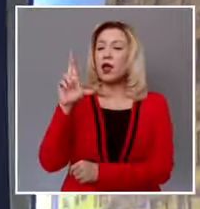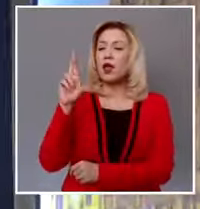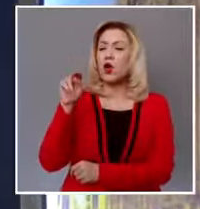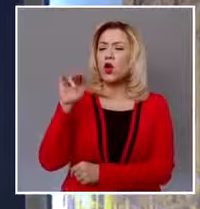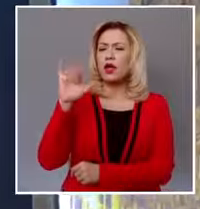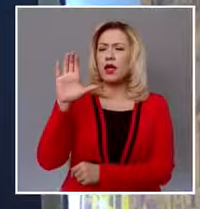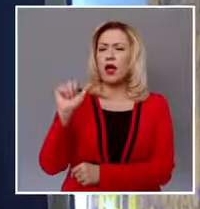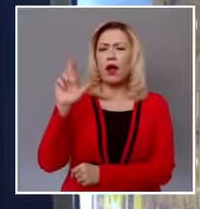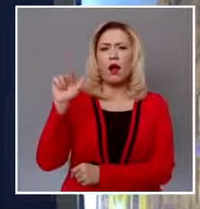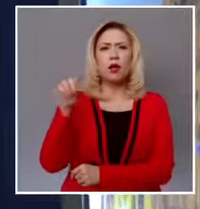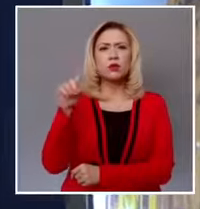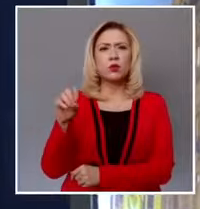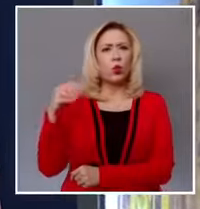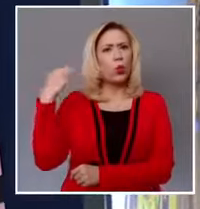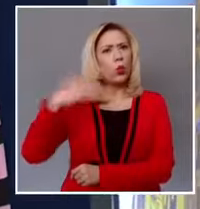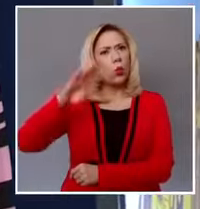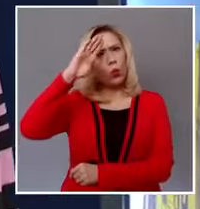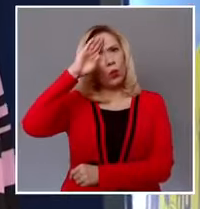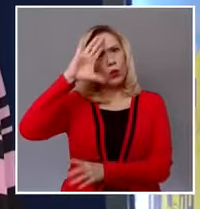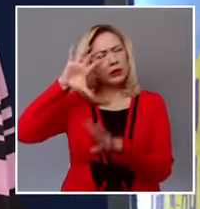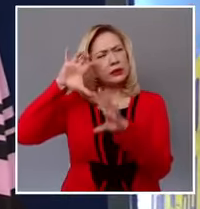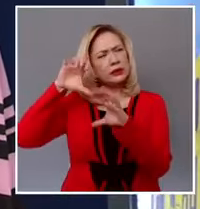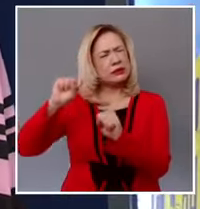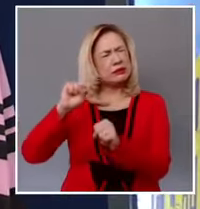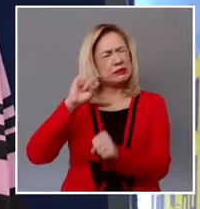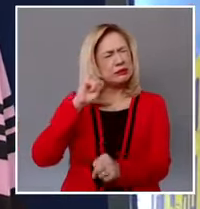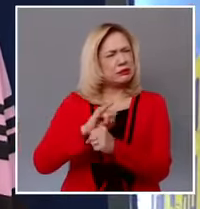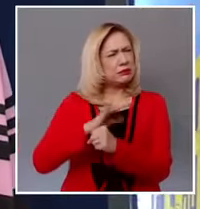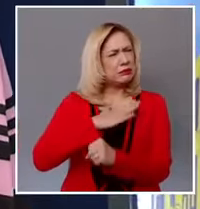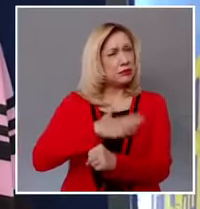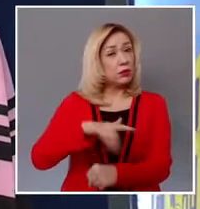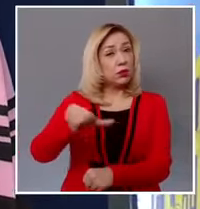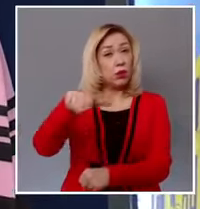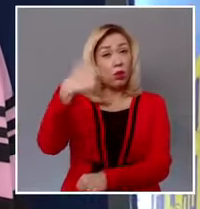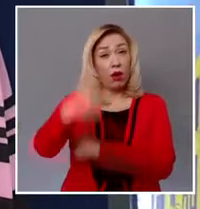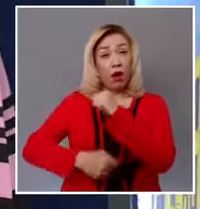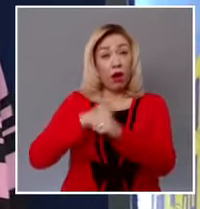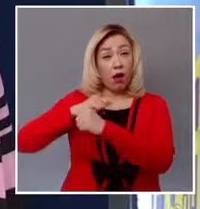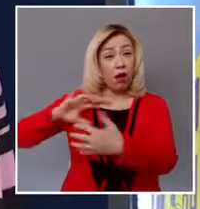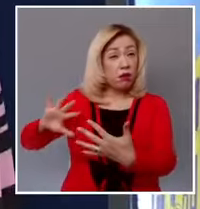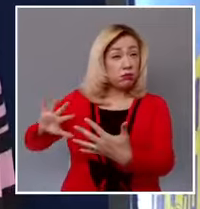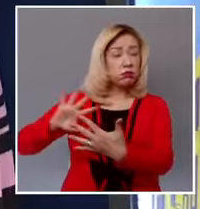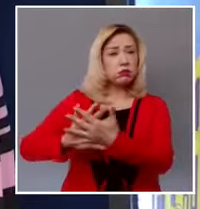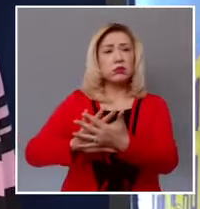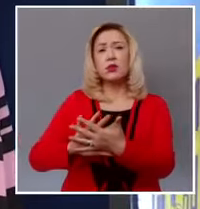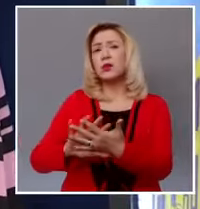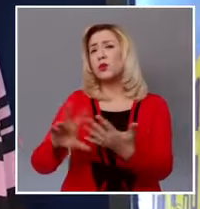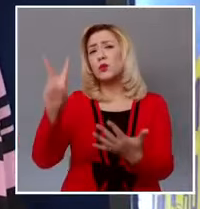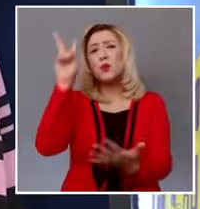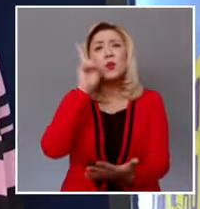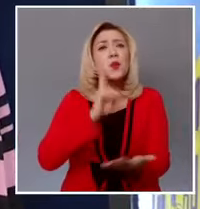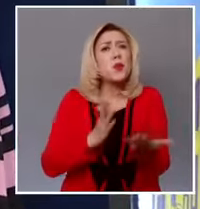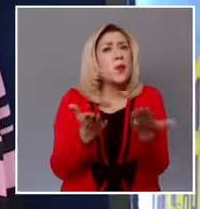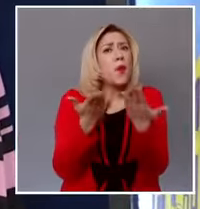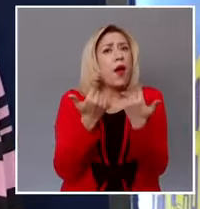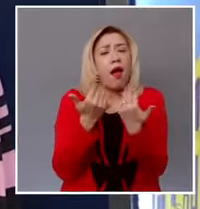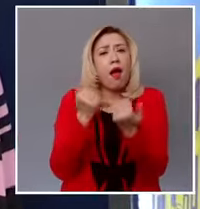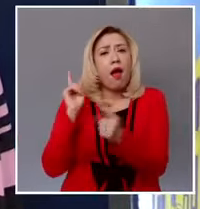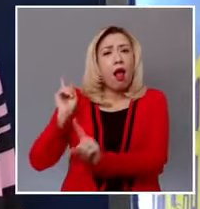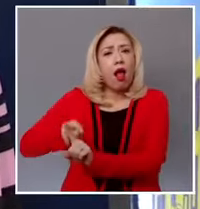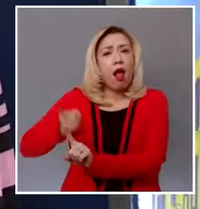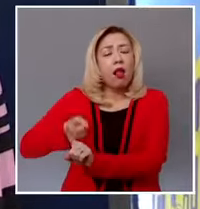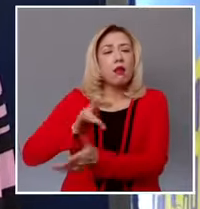manera arbitraria y tras pasar 12 años en prisión por delitos que no se comprobaron, obtuvo su libertad gracias a la